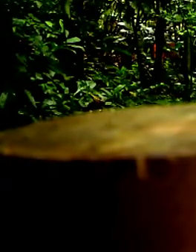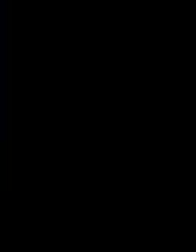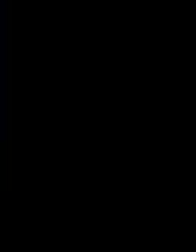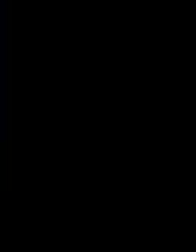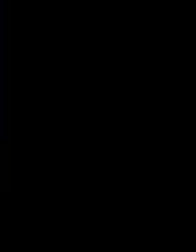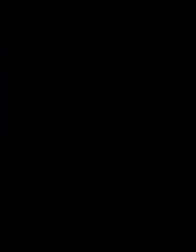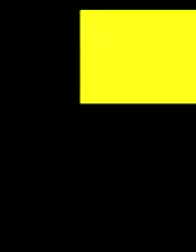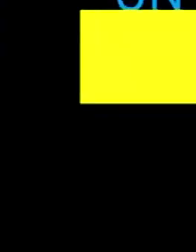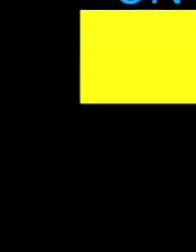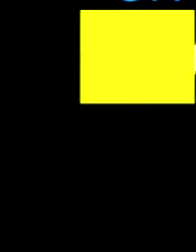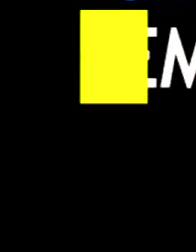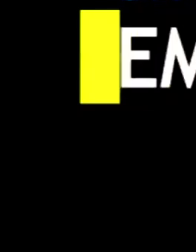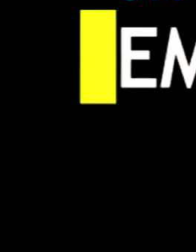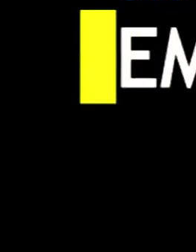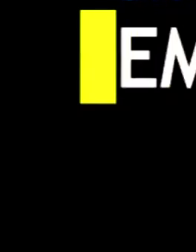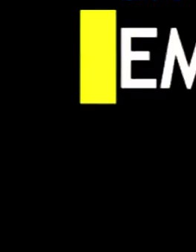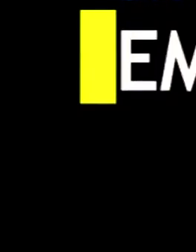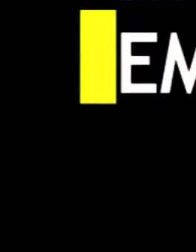emprendimiento.